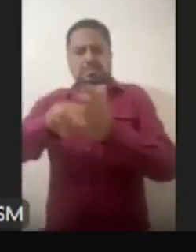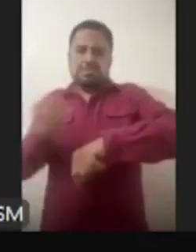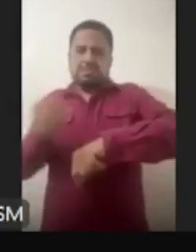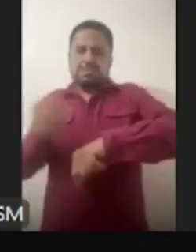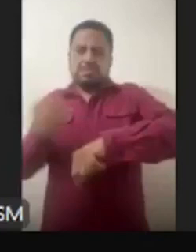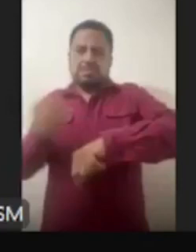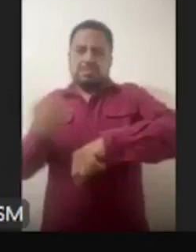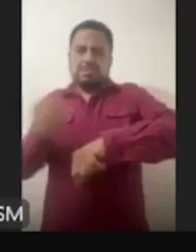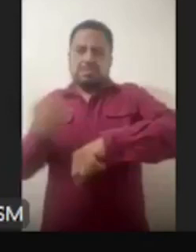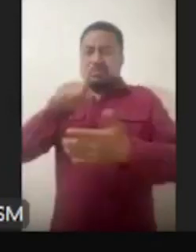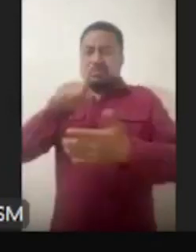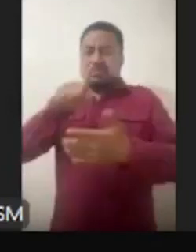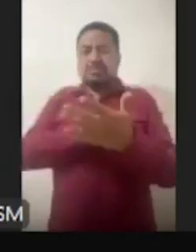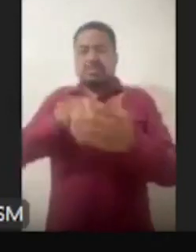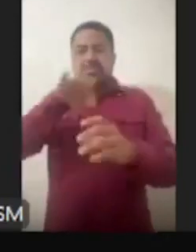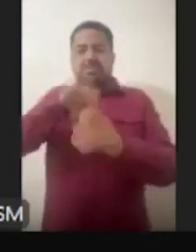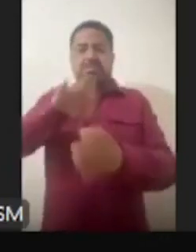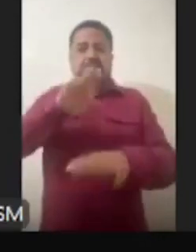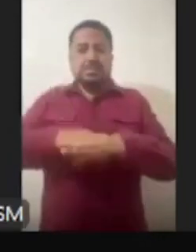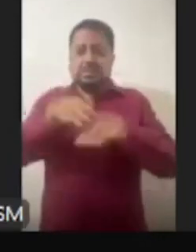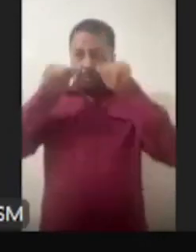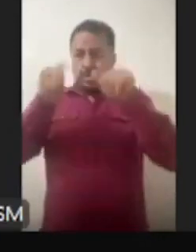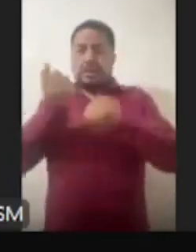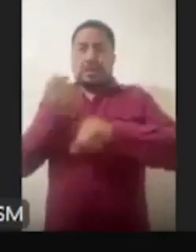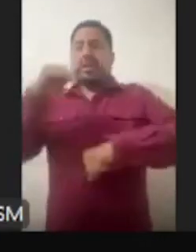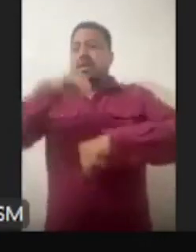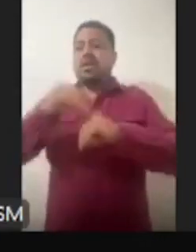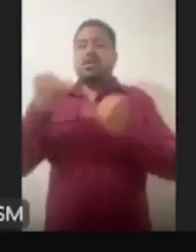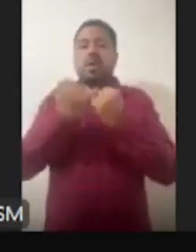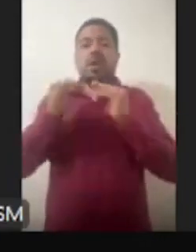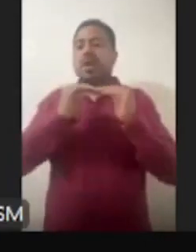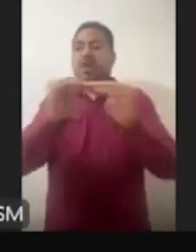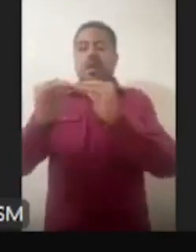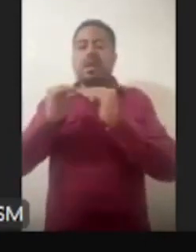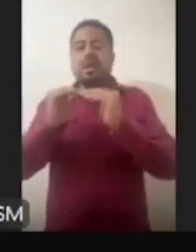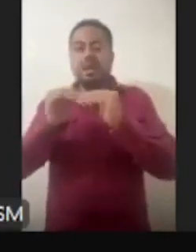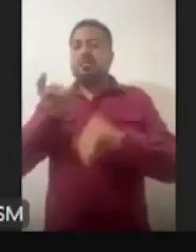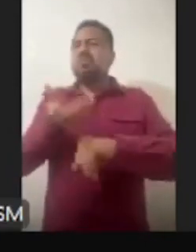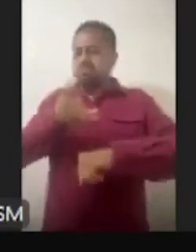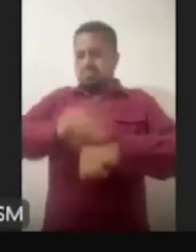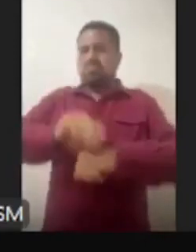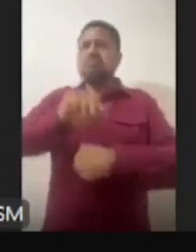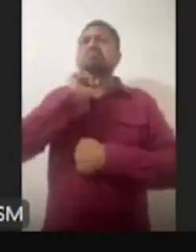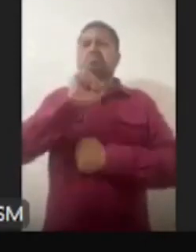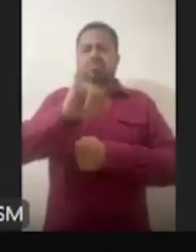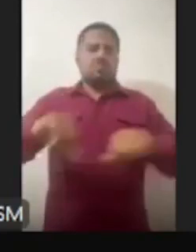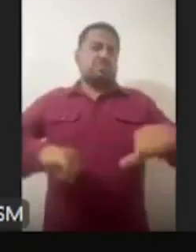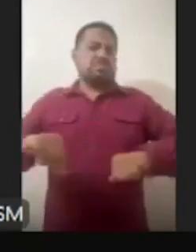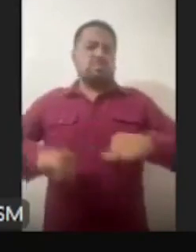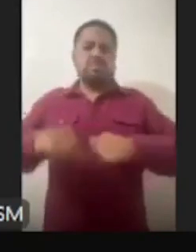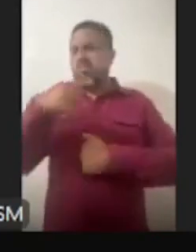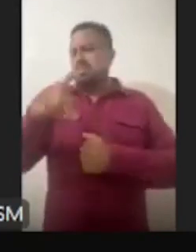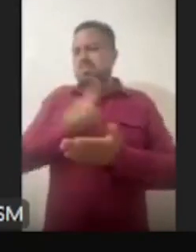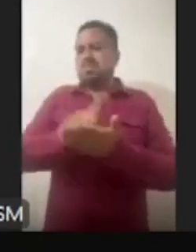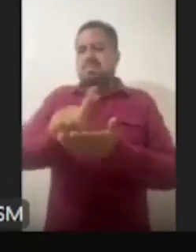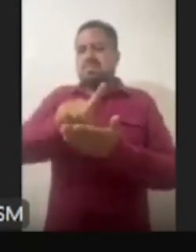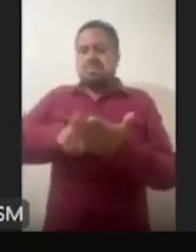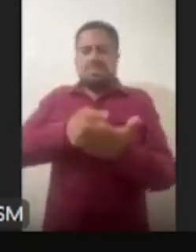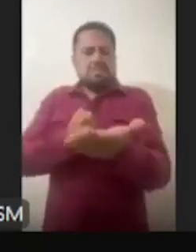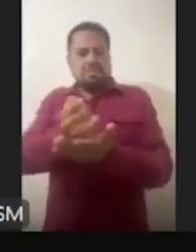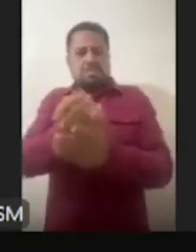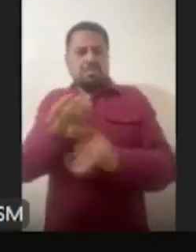de cumplir con la postulación paritaria de sus candidaturas, se le permitió, en ejercicio de sus derechos de autodeterminación y